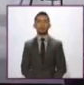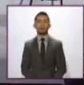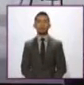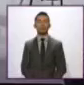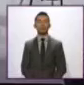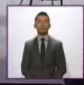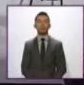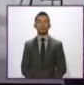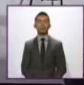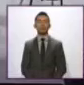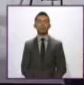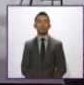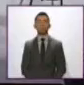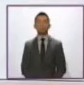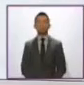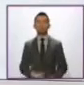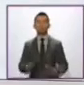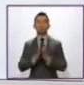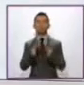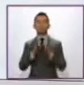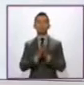De no ser así, entonces,